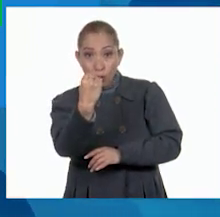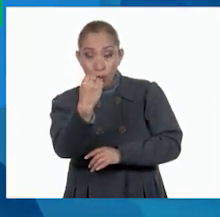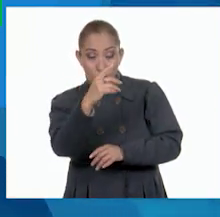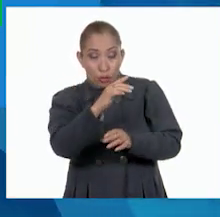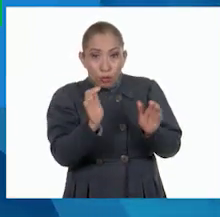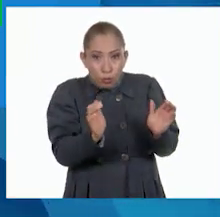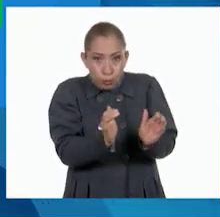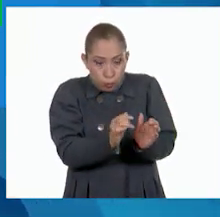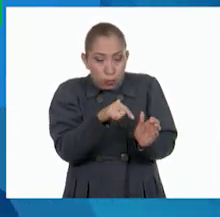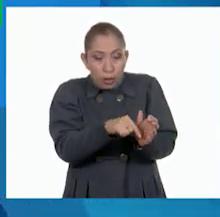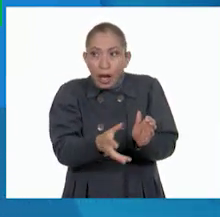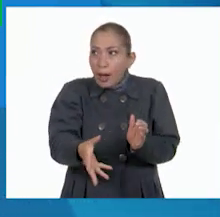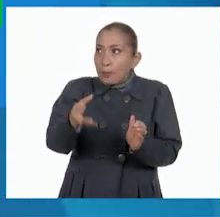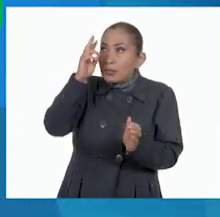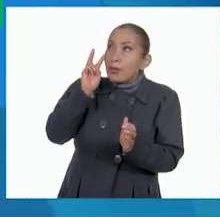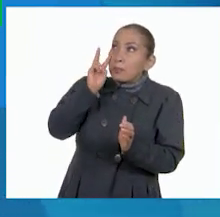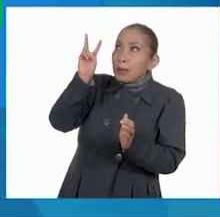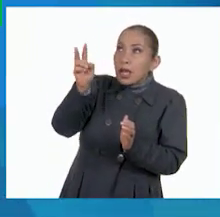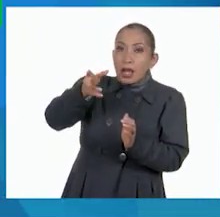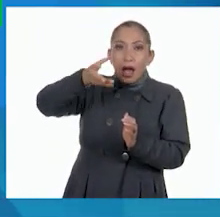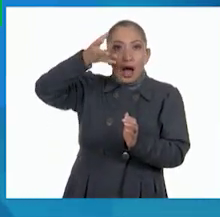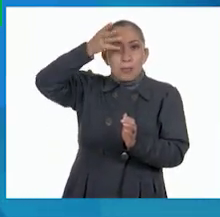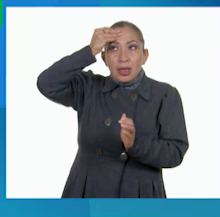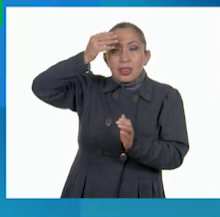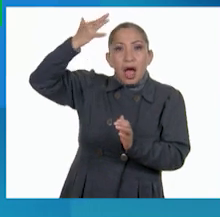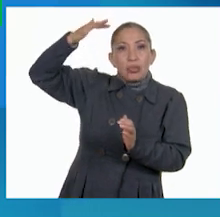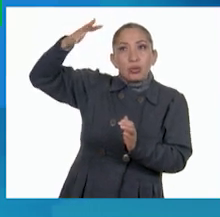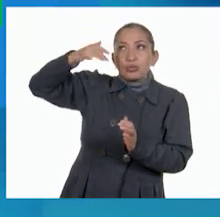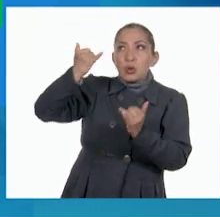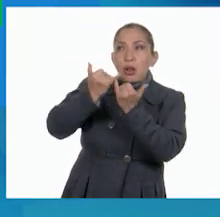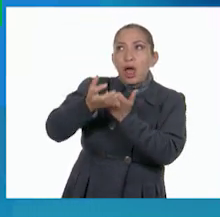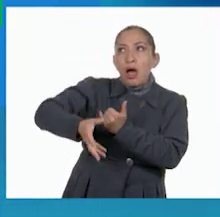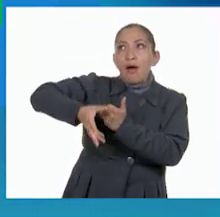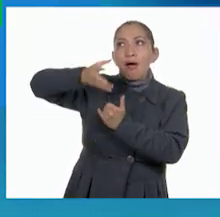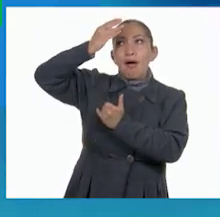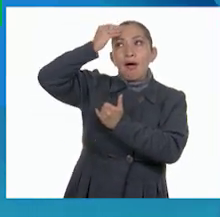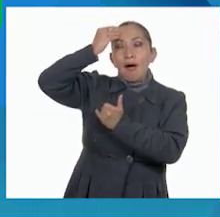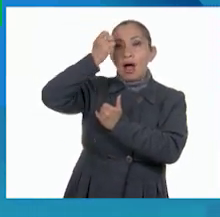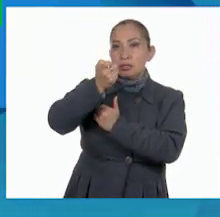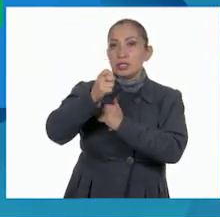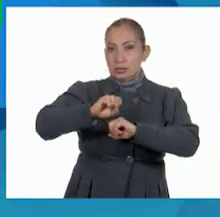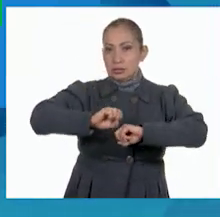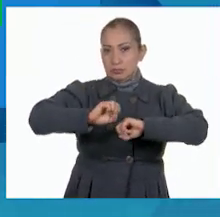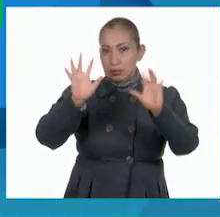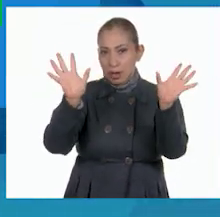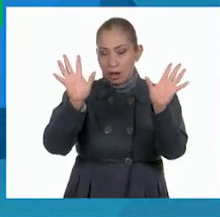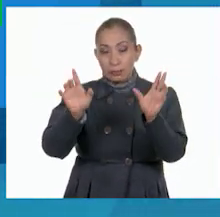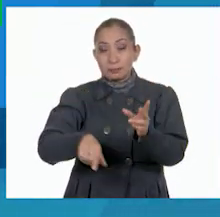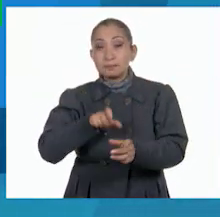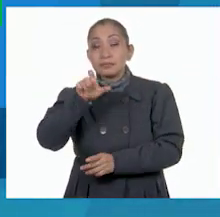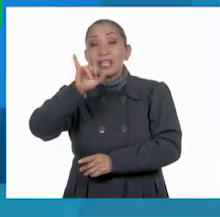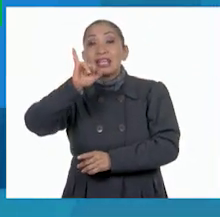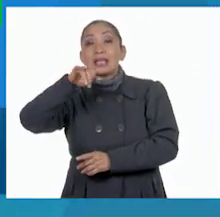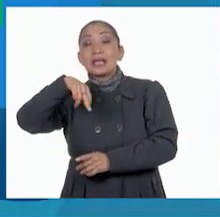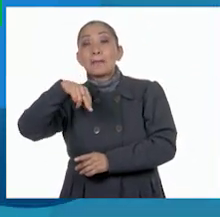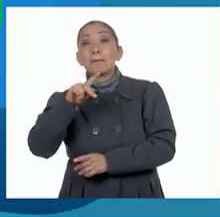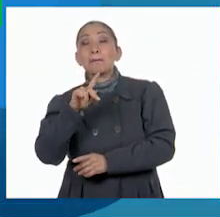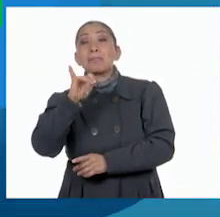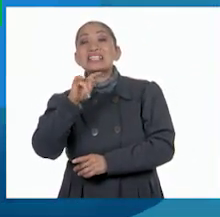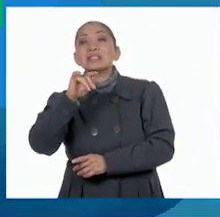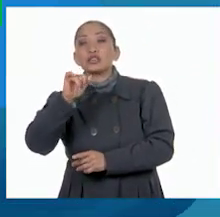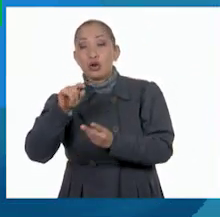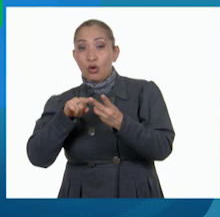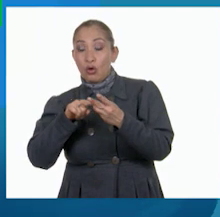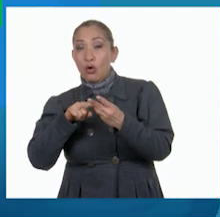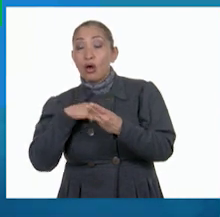Los lobeznos, aprenden a aullar imitando a los lobos adultos. Ese sería el mensaje explícito. Y el implícito sería,